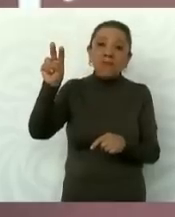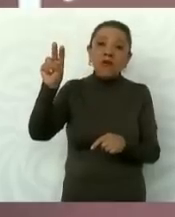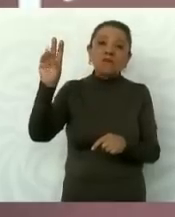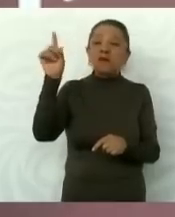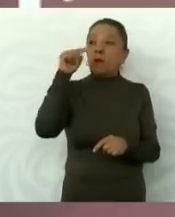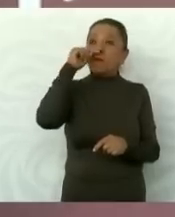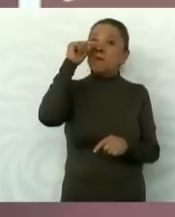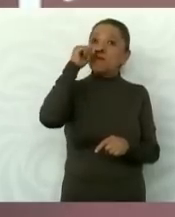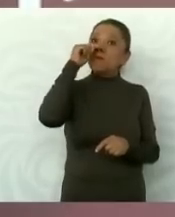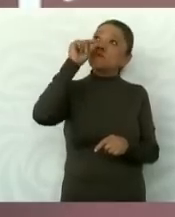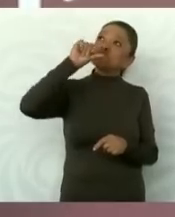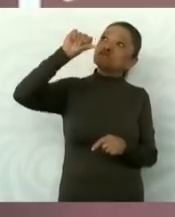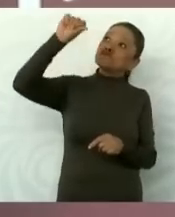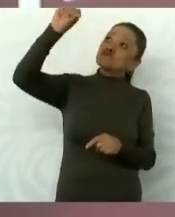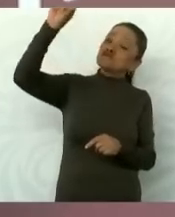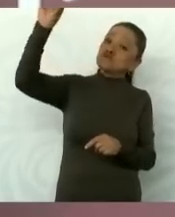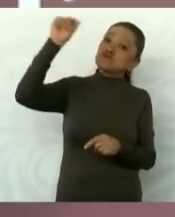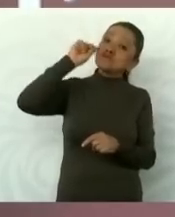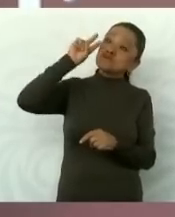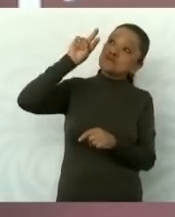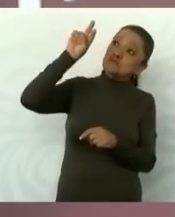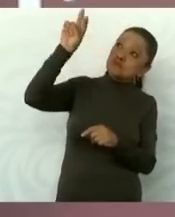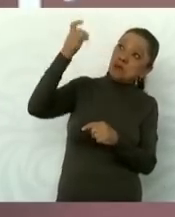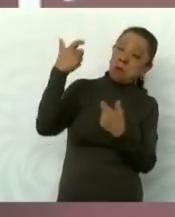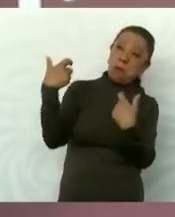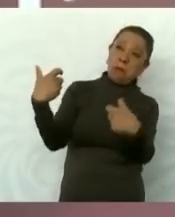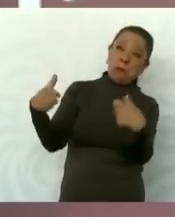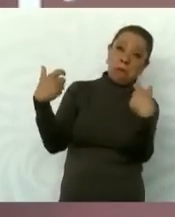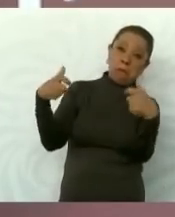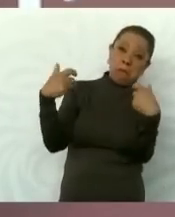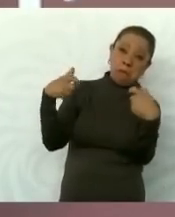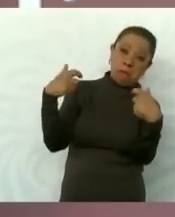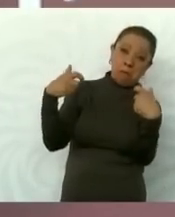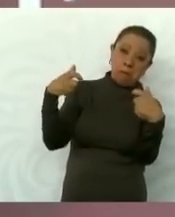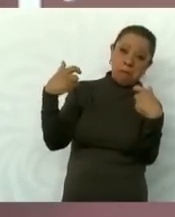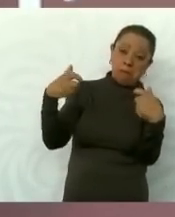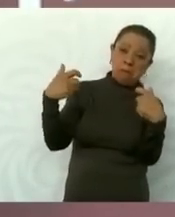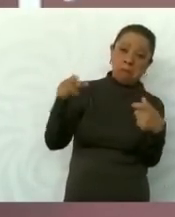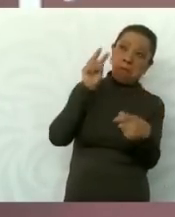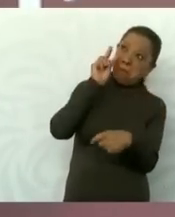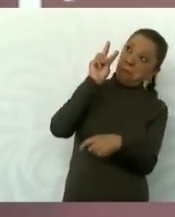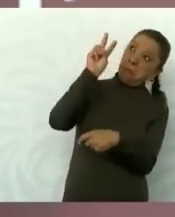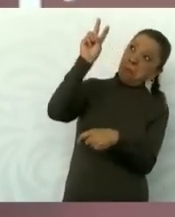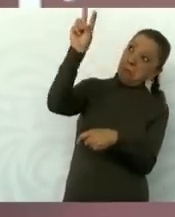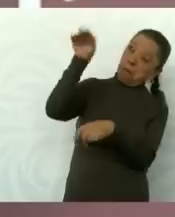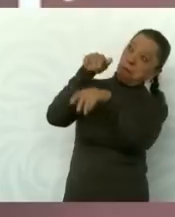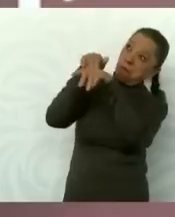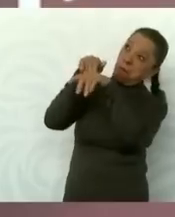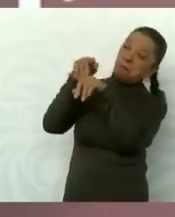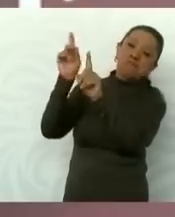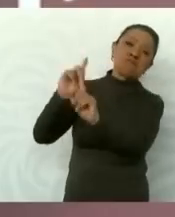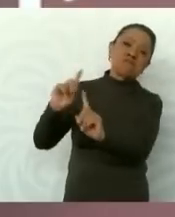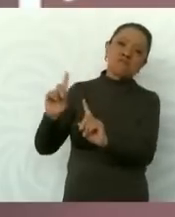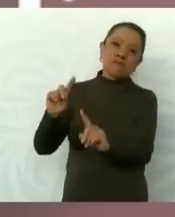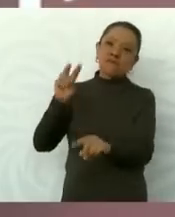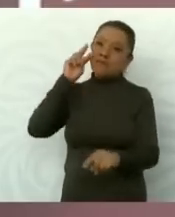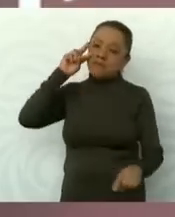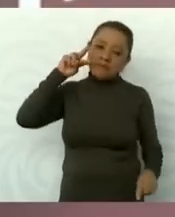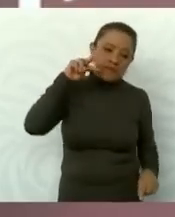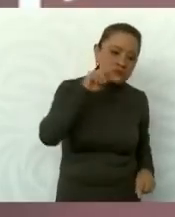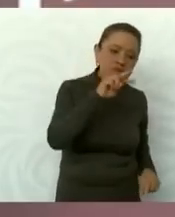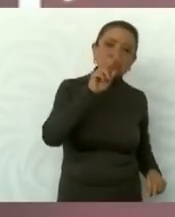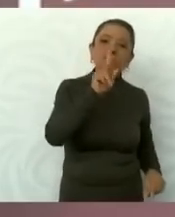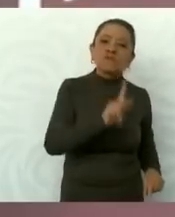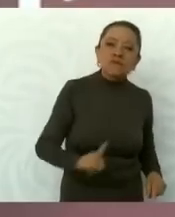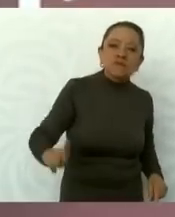los de hasta arriba, a los más ricos de los ricos, miró por el pueblo de México y transformó la